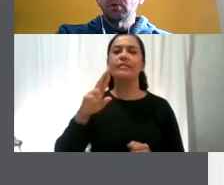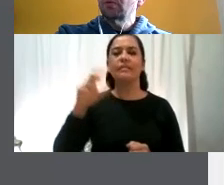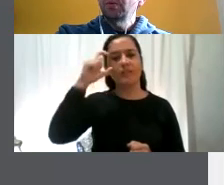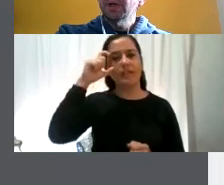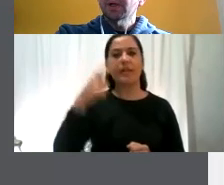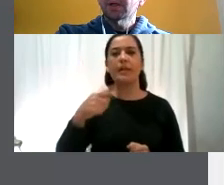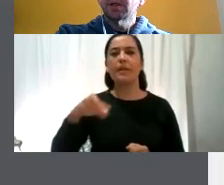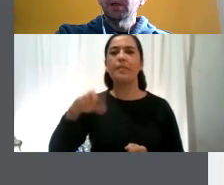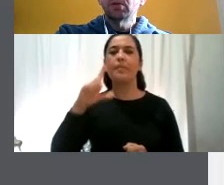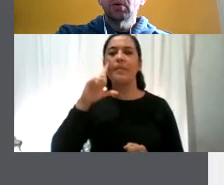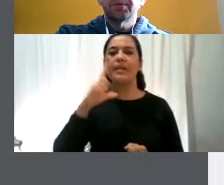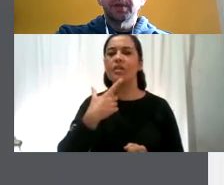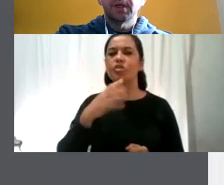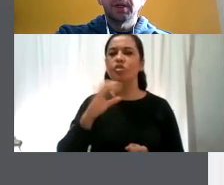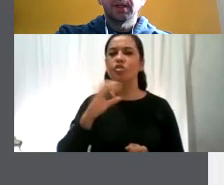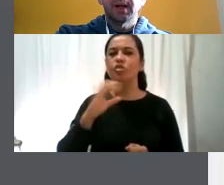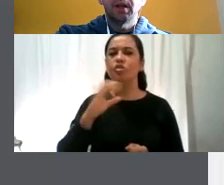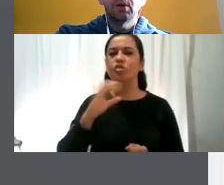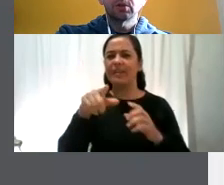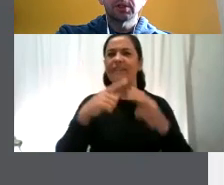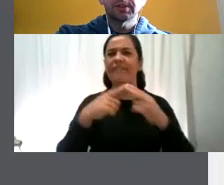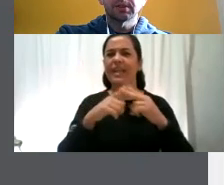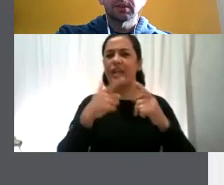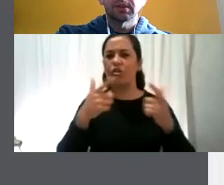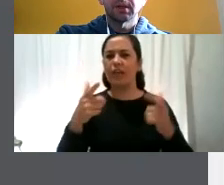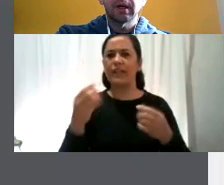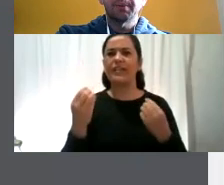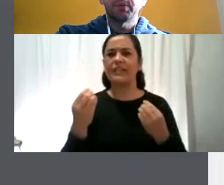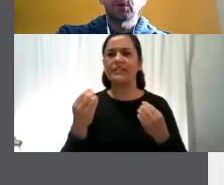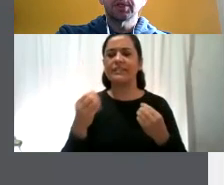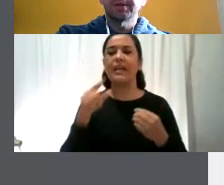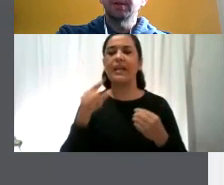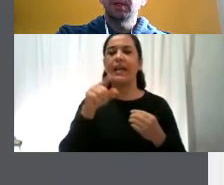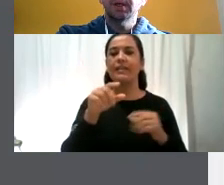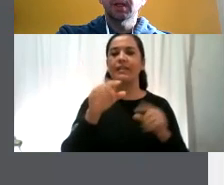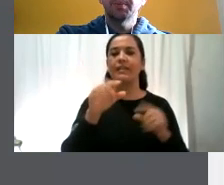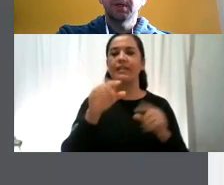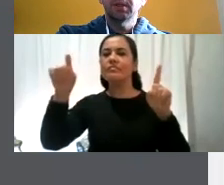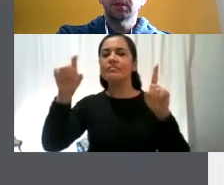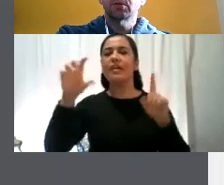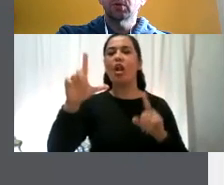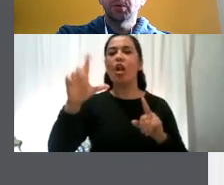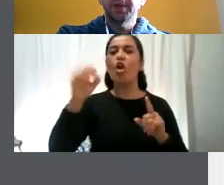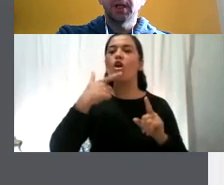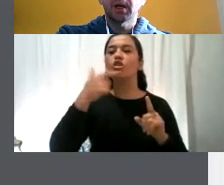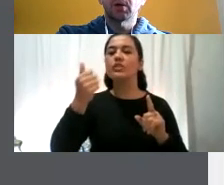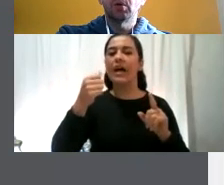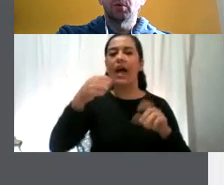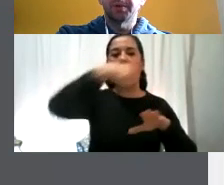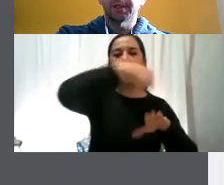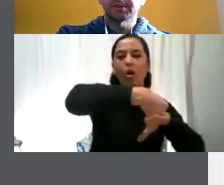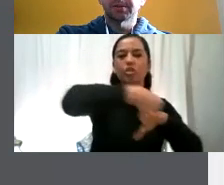una estructura en donde las losas apoyan directamente sobre